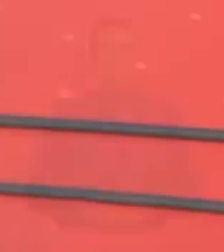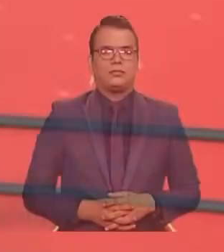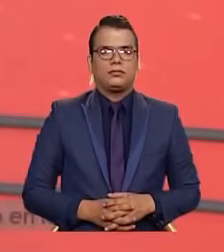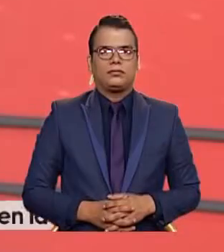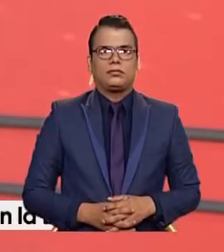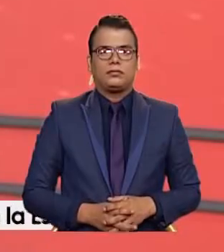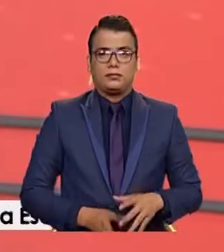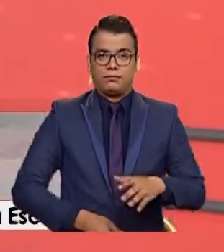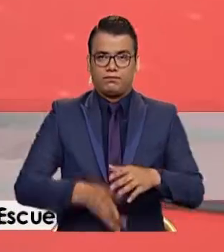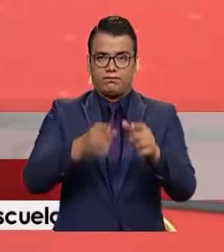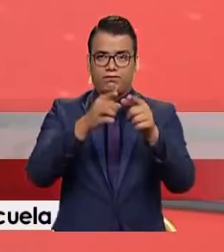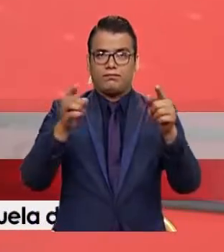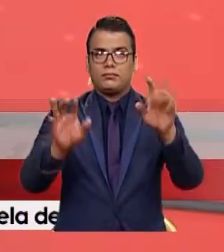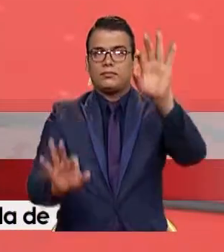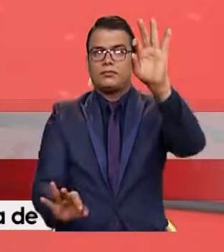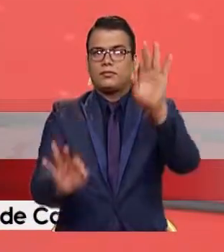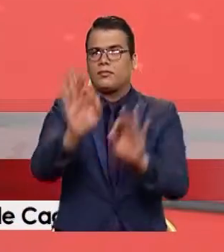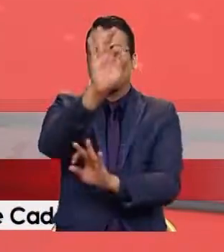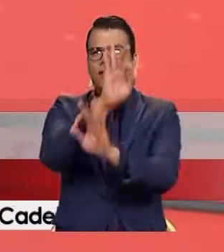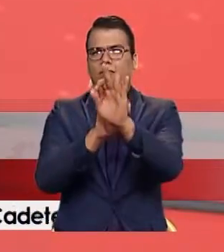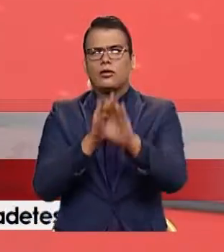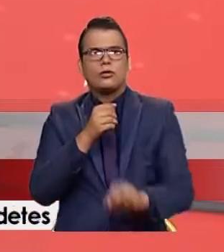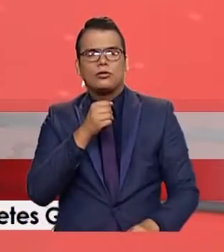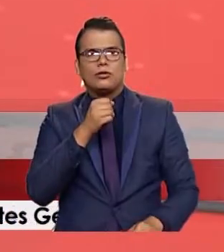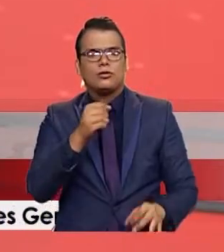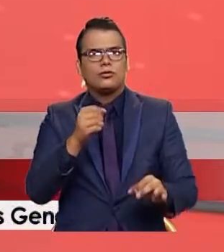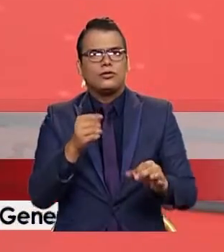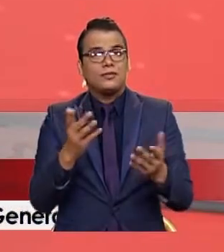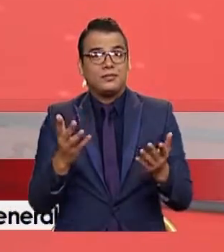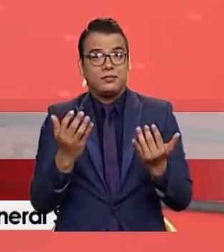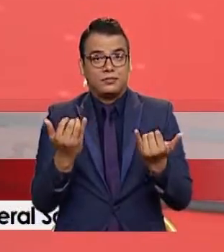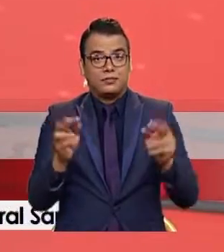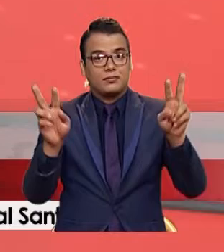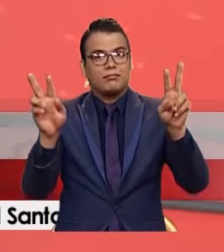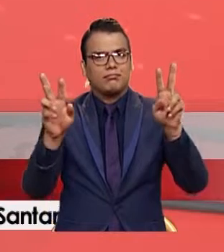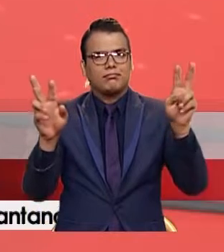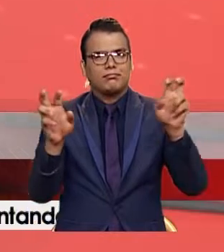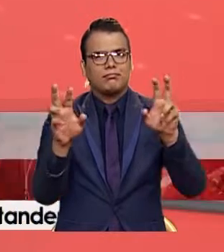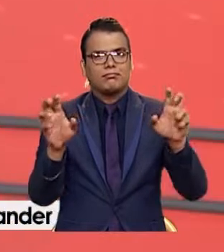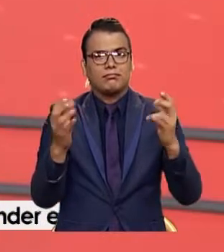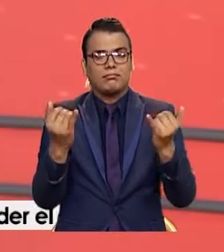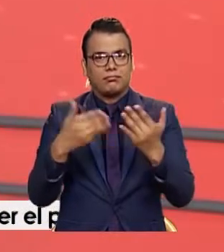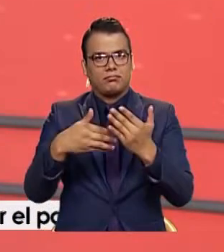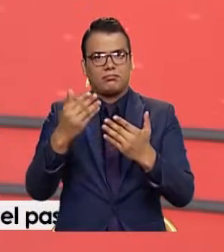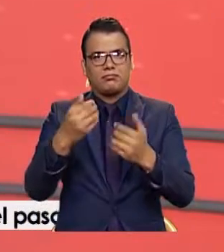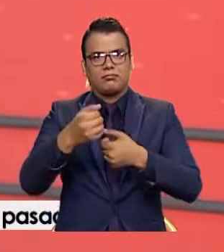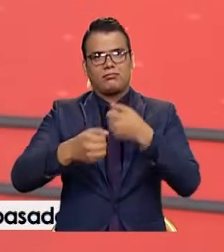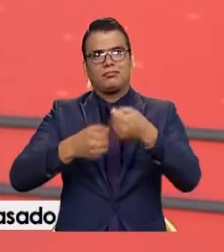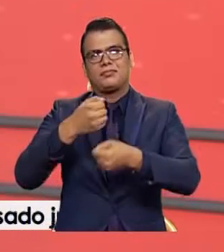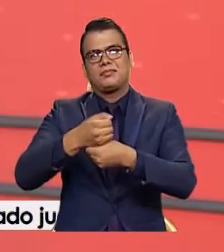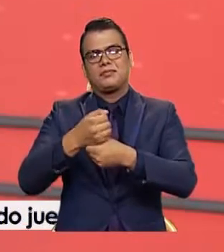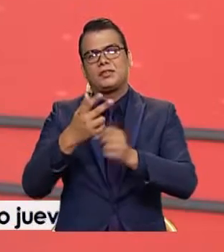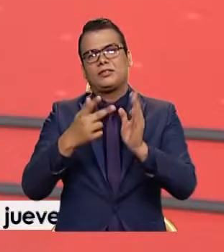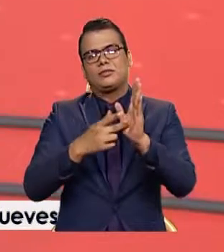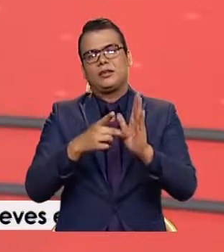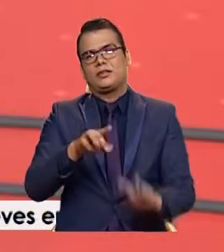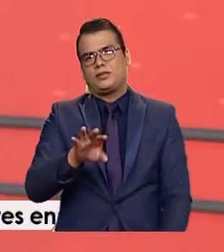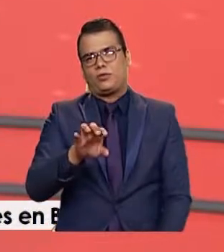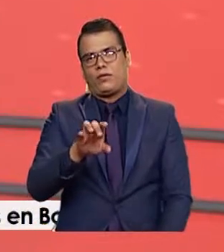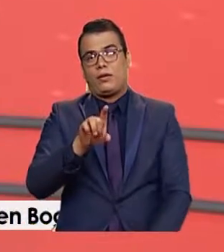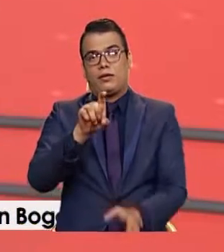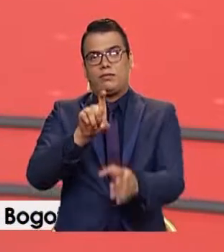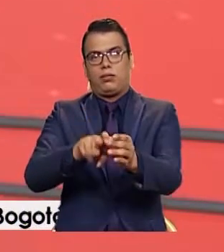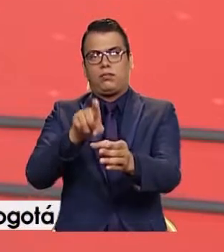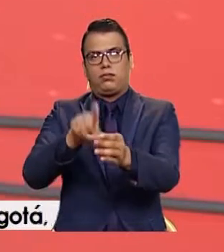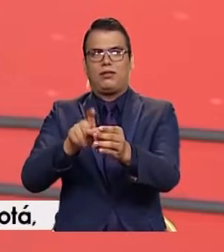continuamos en telepacífico noticias tiempo para hablar de la matrícula del comienzo del año escolar año 2019 nos acompañen